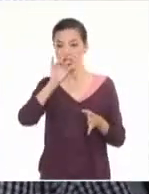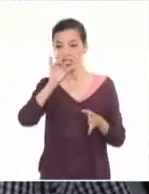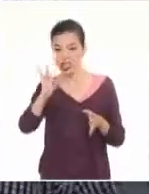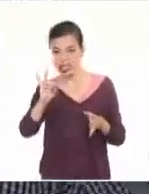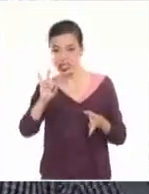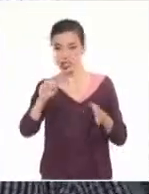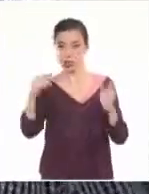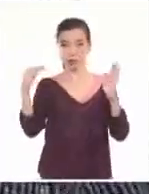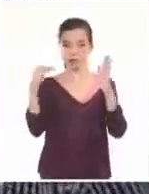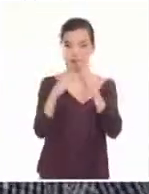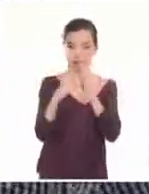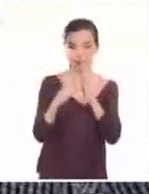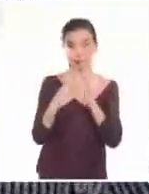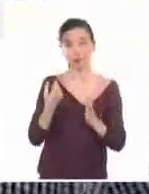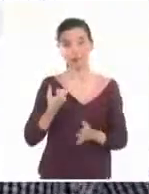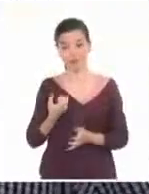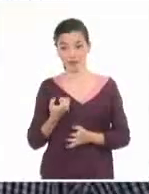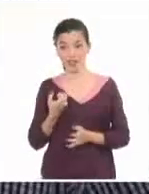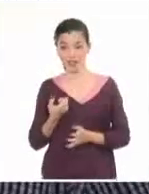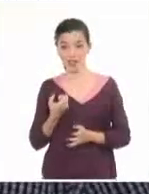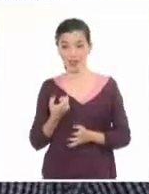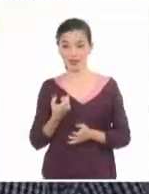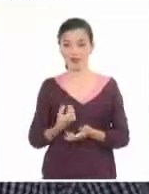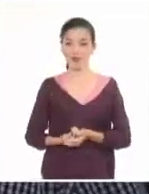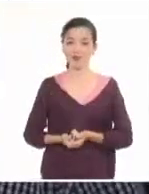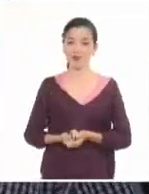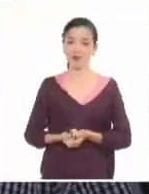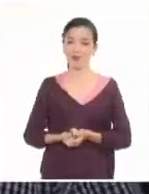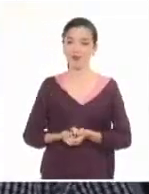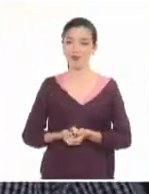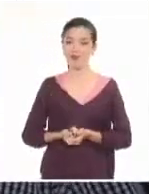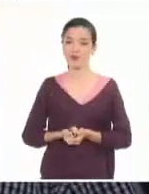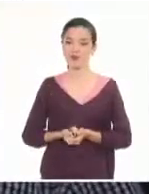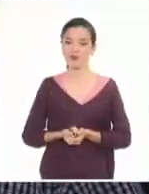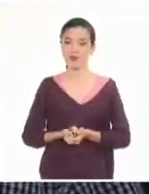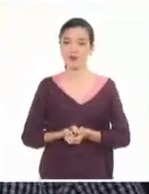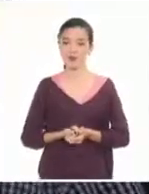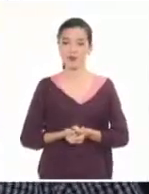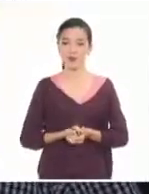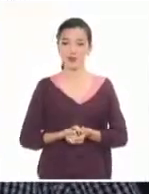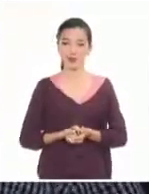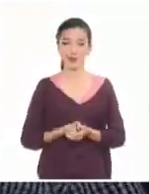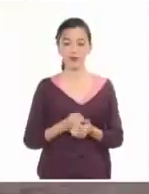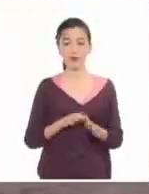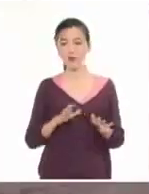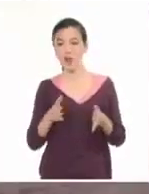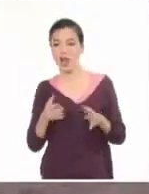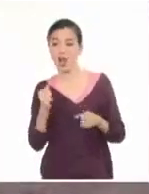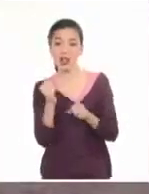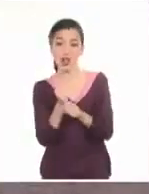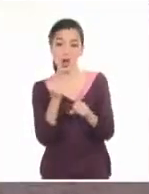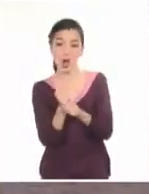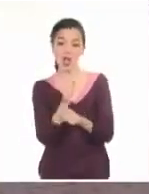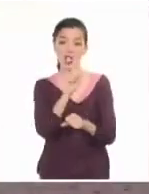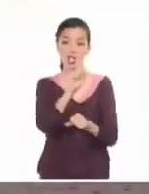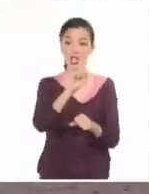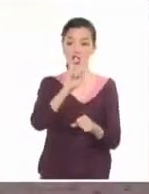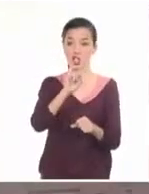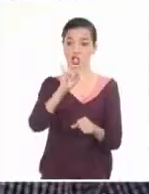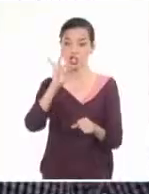de esta empresa, que casi el 40% de los trabajadores, que son 167 trabajadores, tienen más de 20,